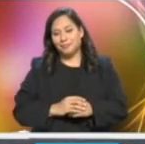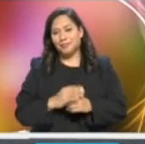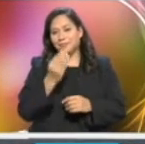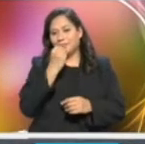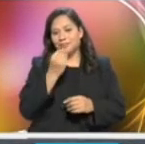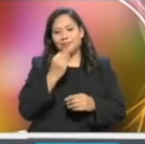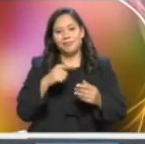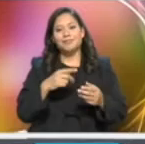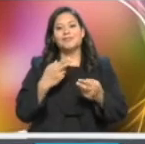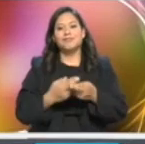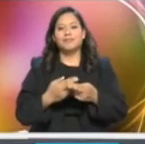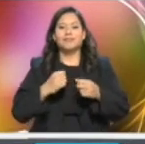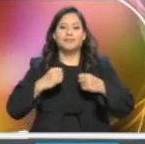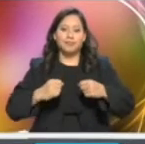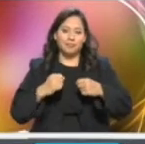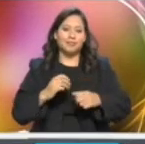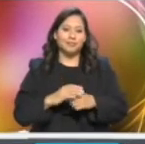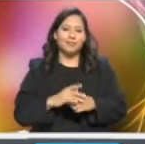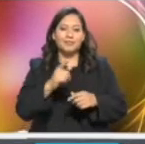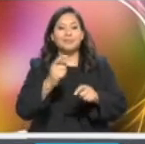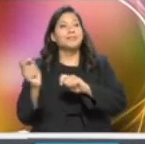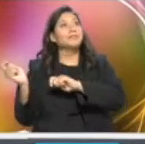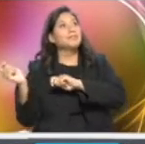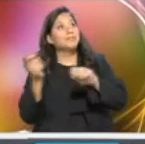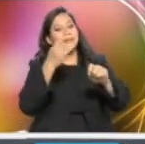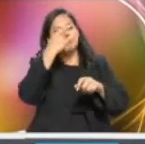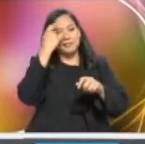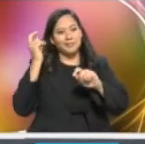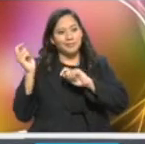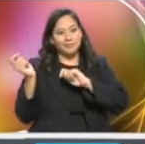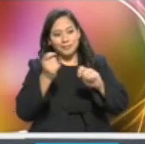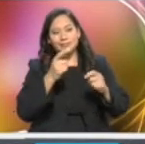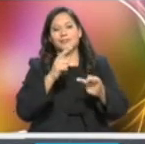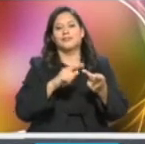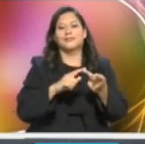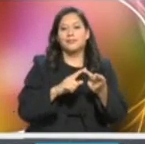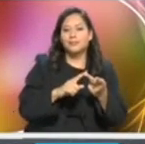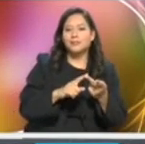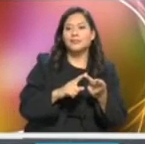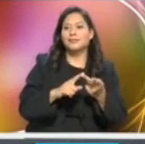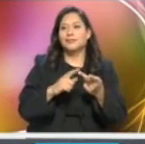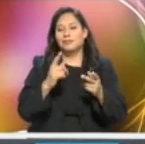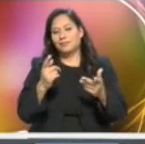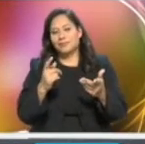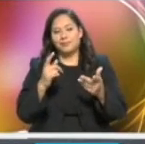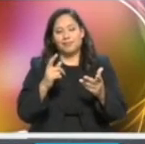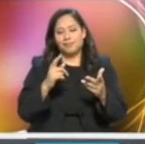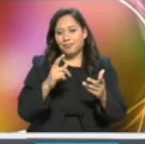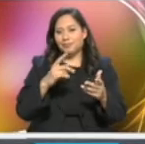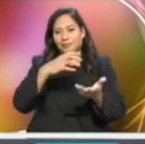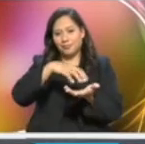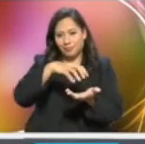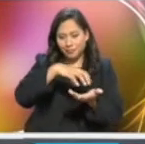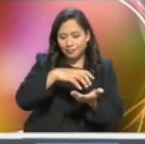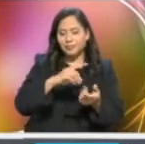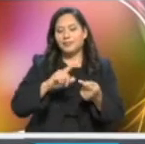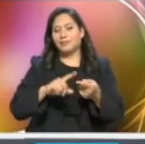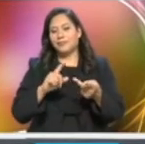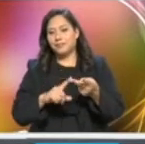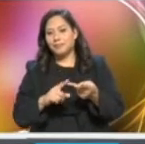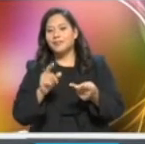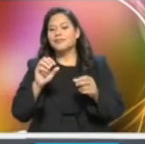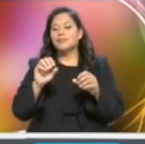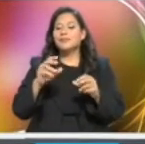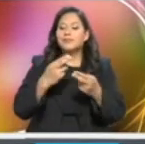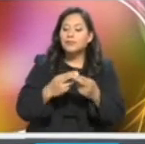sea, y caemos, claro, vas a la piñatita y ahí, que si el quequito, que si la gelatina. Lo que dejó el